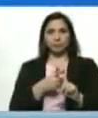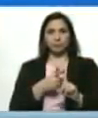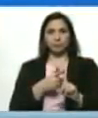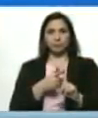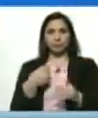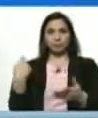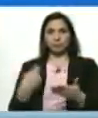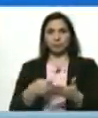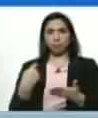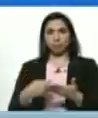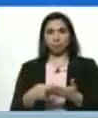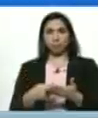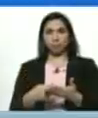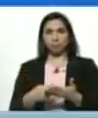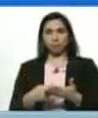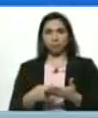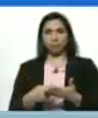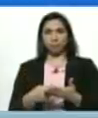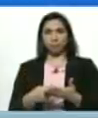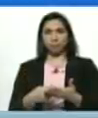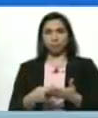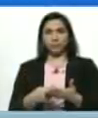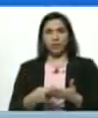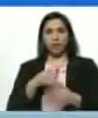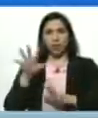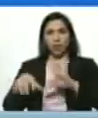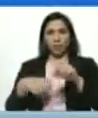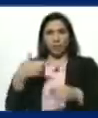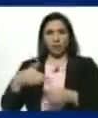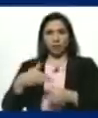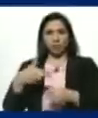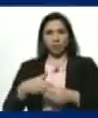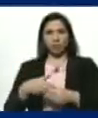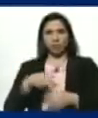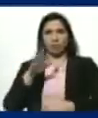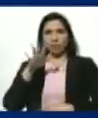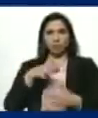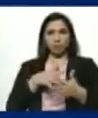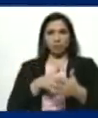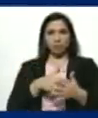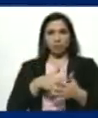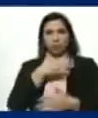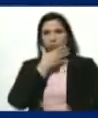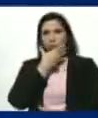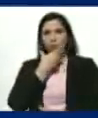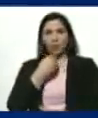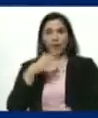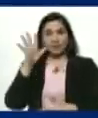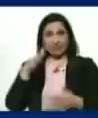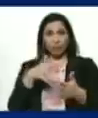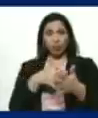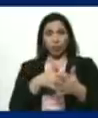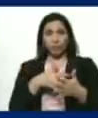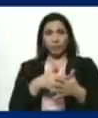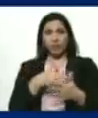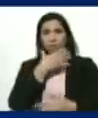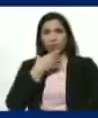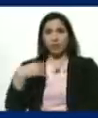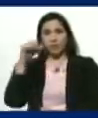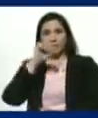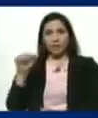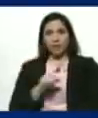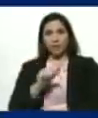subsidio al consumo cinco mil bolívares el litro de gasolina